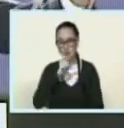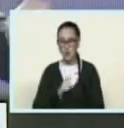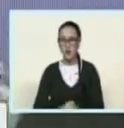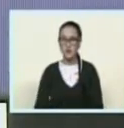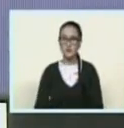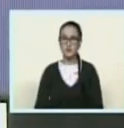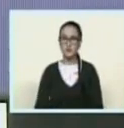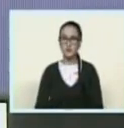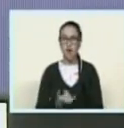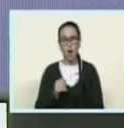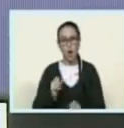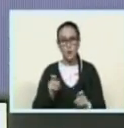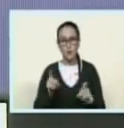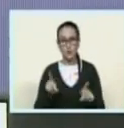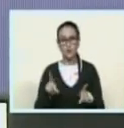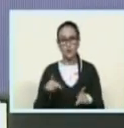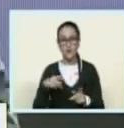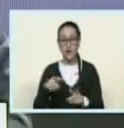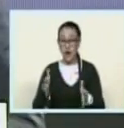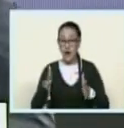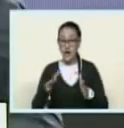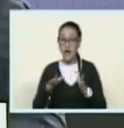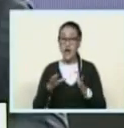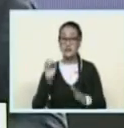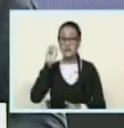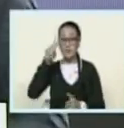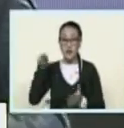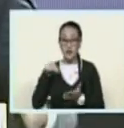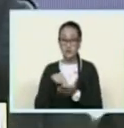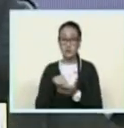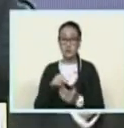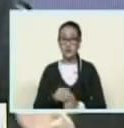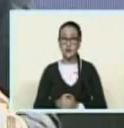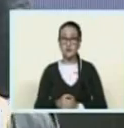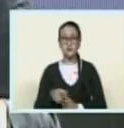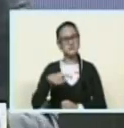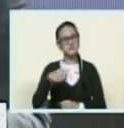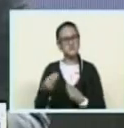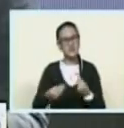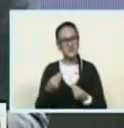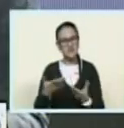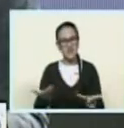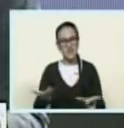la oportunidad al ganar la Asamblea Nacional. ¿Y qué hicieron?